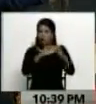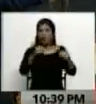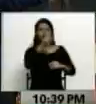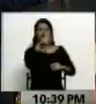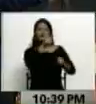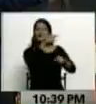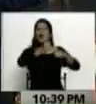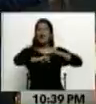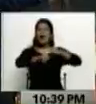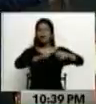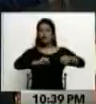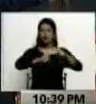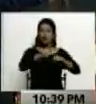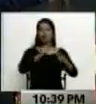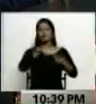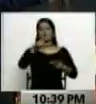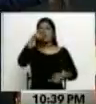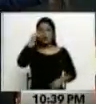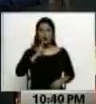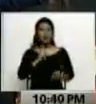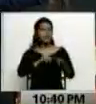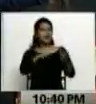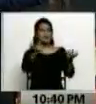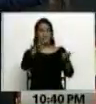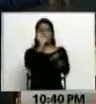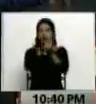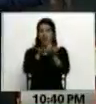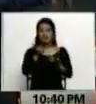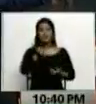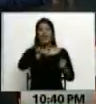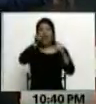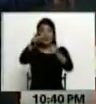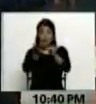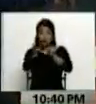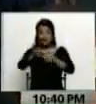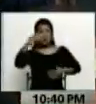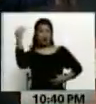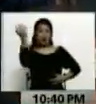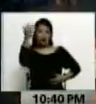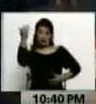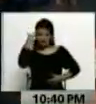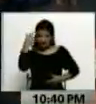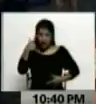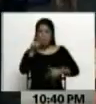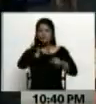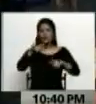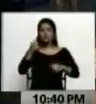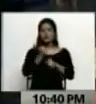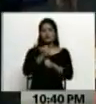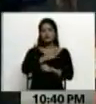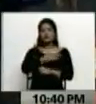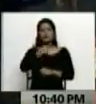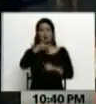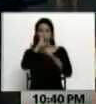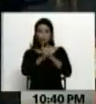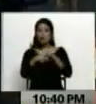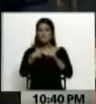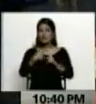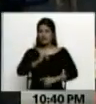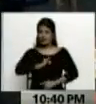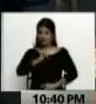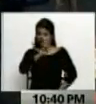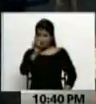zulia los gaiteros en Bolívar en Margarita los decimista de Santa Rosa de agua y todo el que trabaja por la cultura la